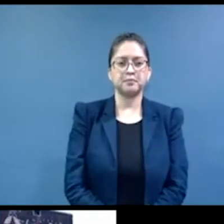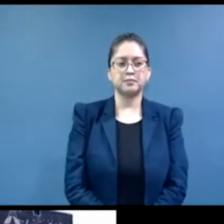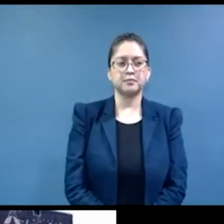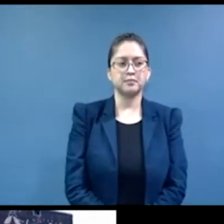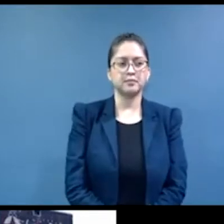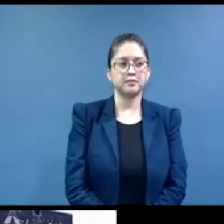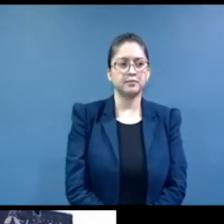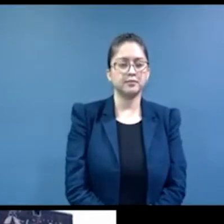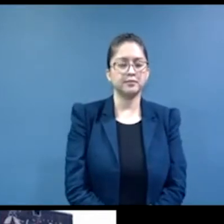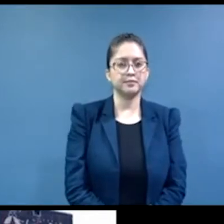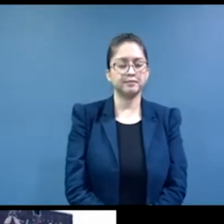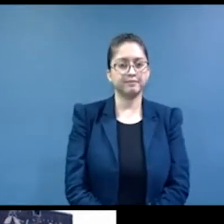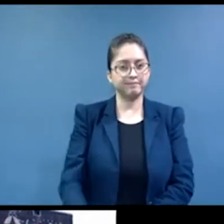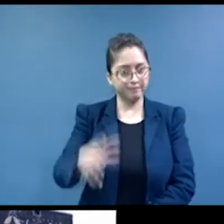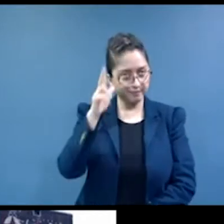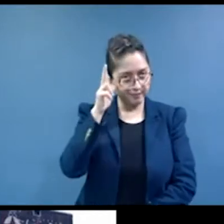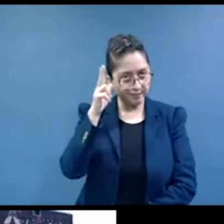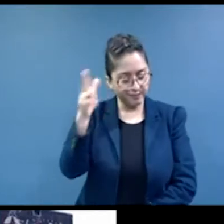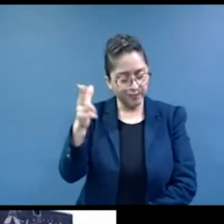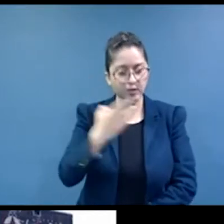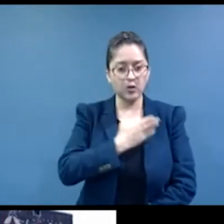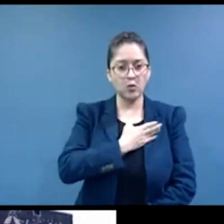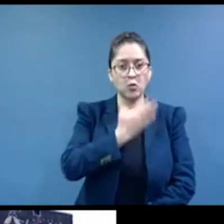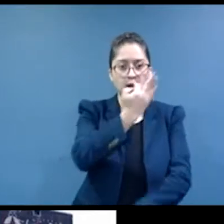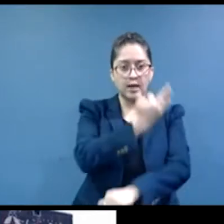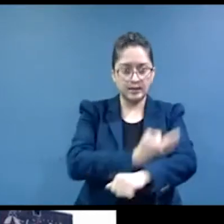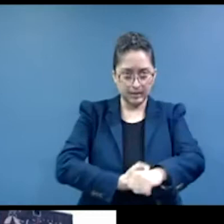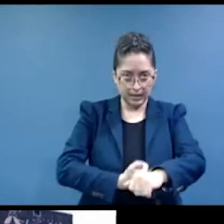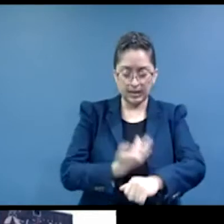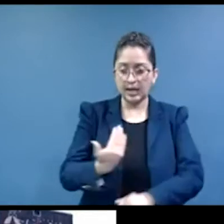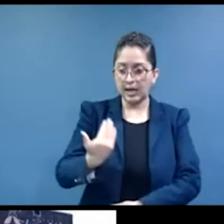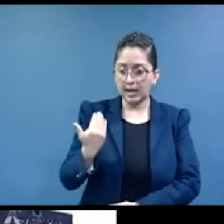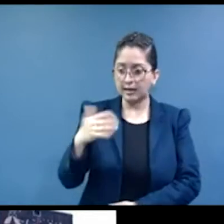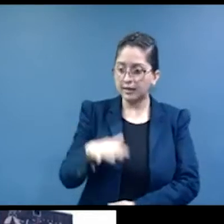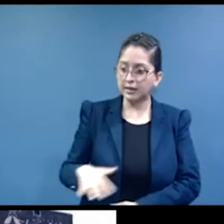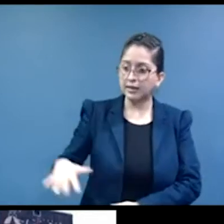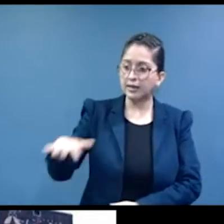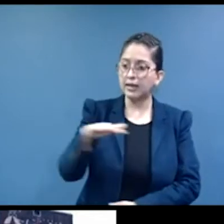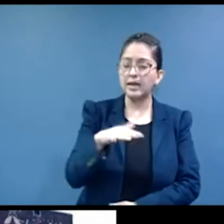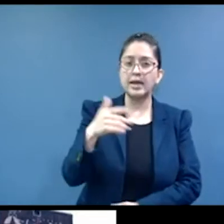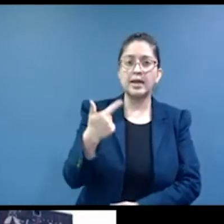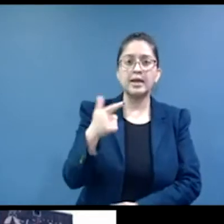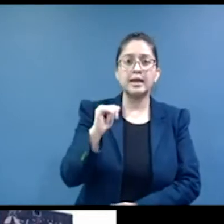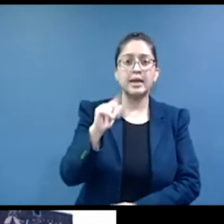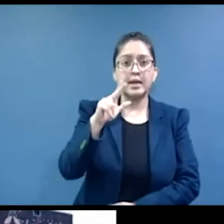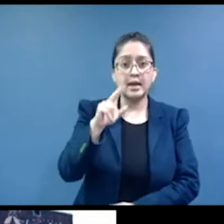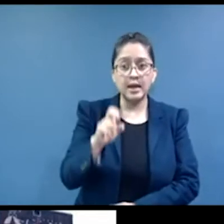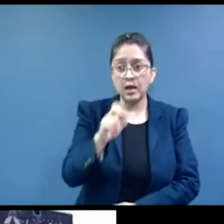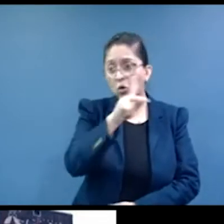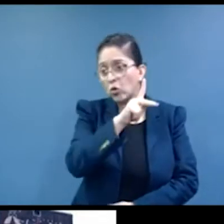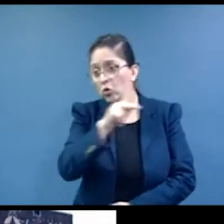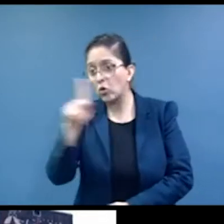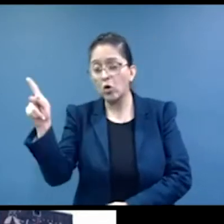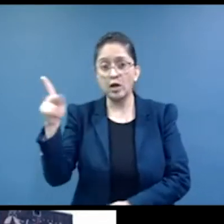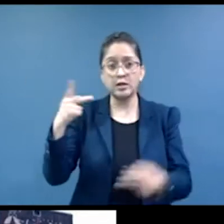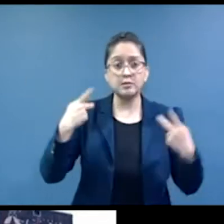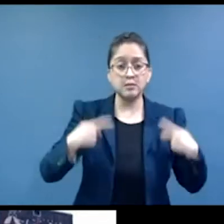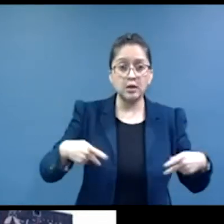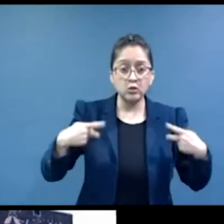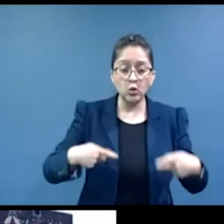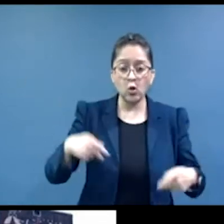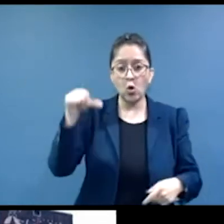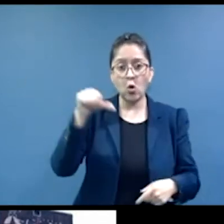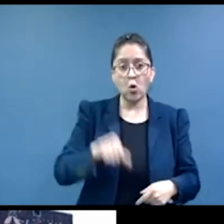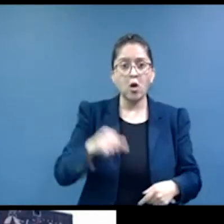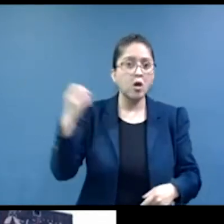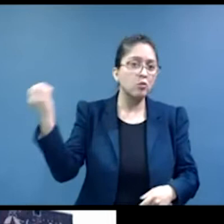Sí, muy buenas tardes. Primero que nada, también quisiera agradecer a nombre de GIRE a todas y todos los que nos están acompañando el día de hoy en este webinar.